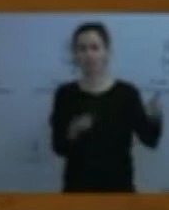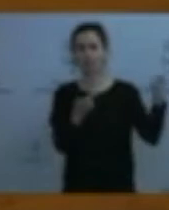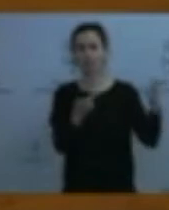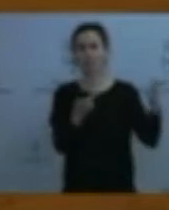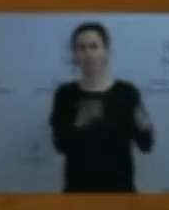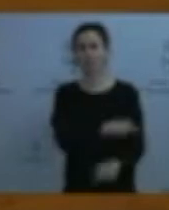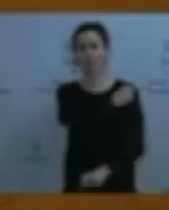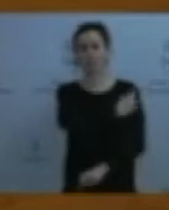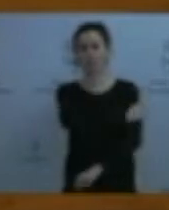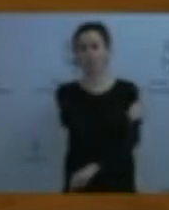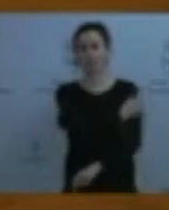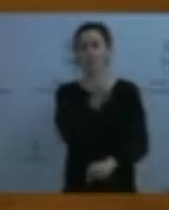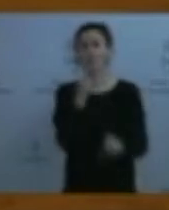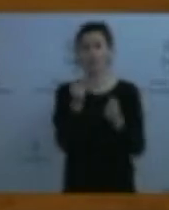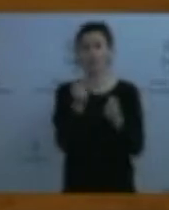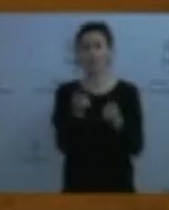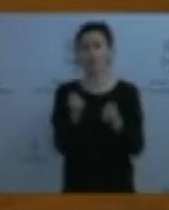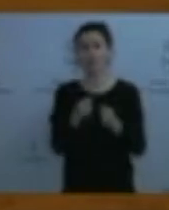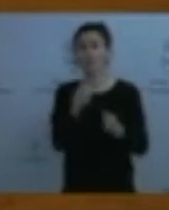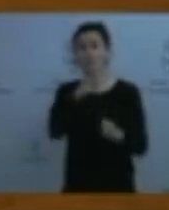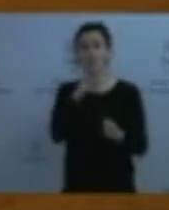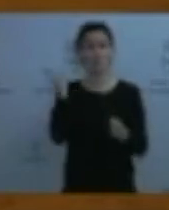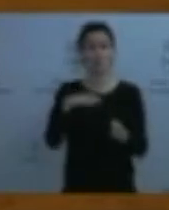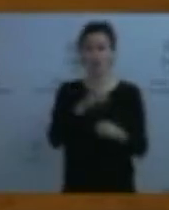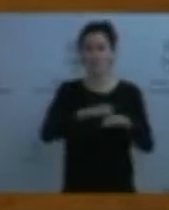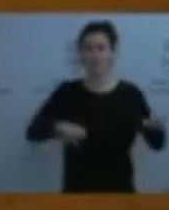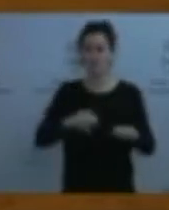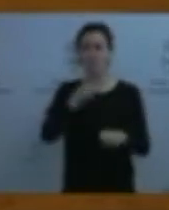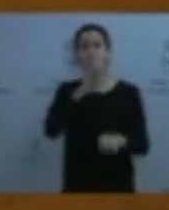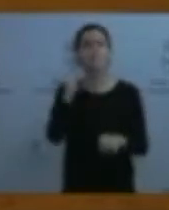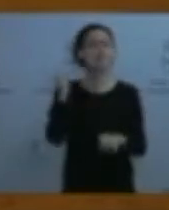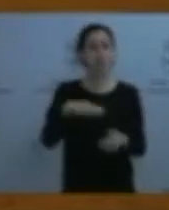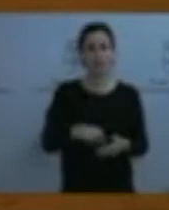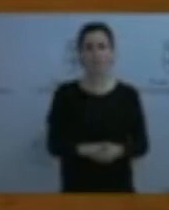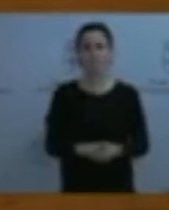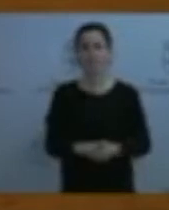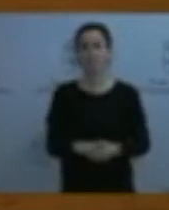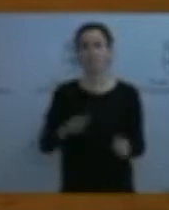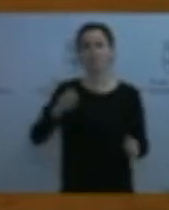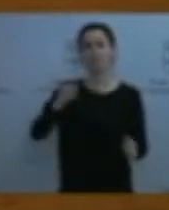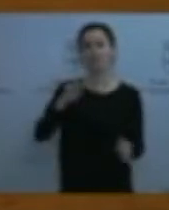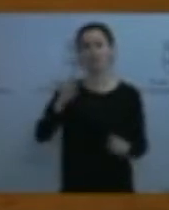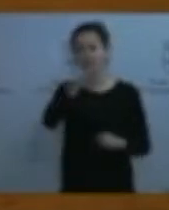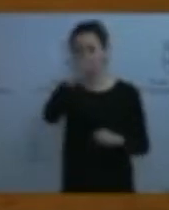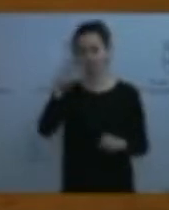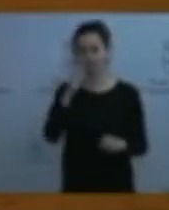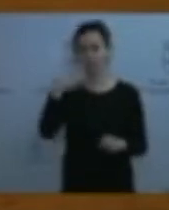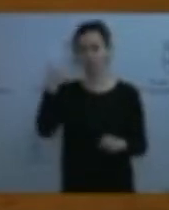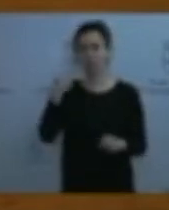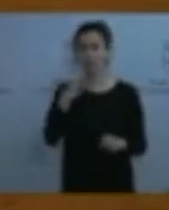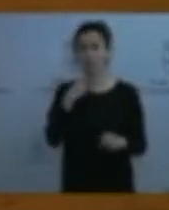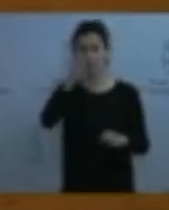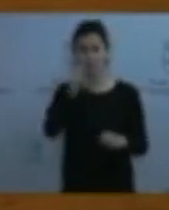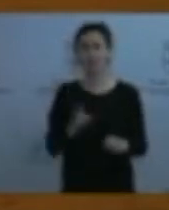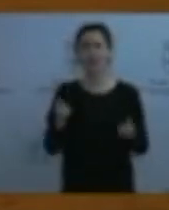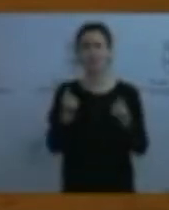dirá que no está dentro de esas cifras, que no está censado, que la mayoría de la gente que está allí no está censado. Matías, enfermero en Londres, decía: nadie sabe con certeza